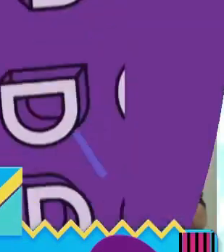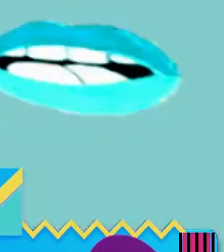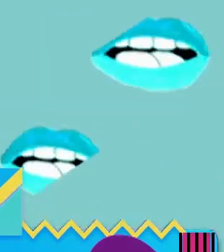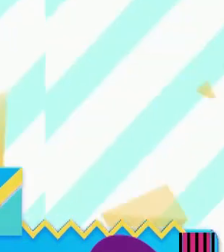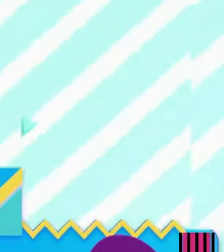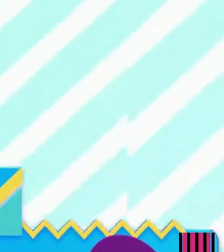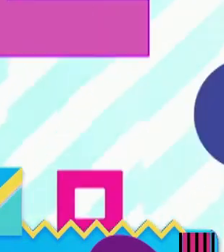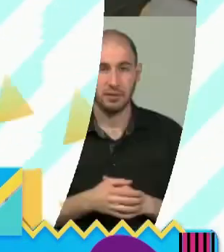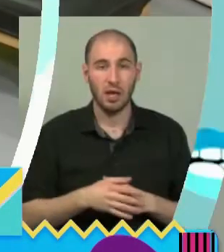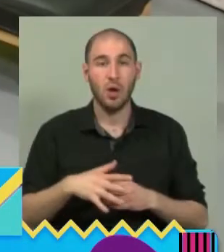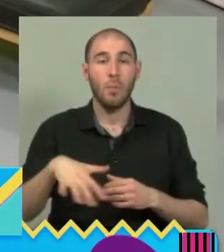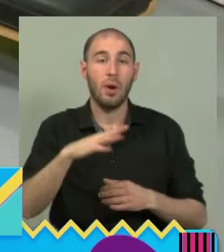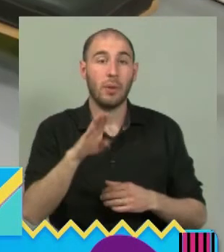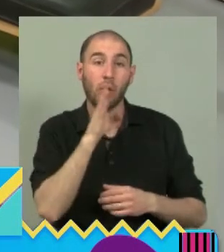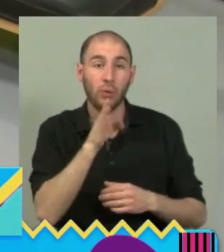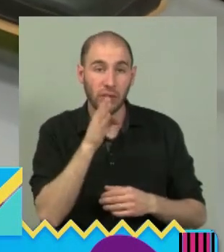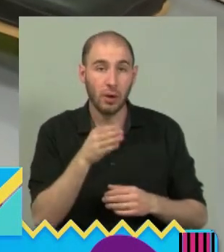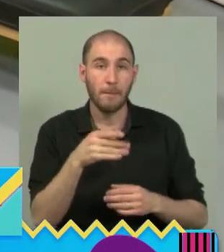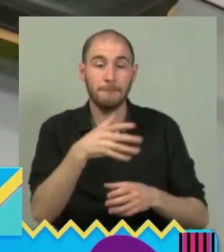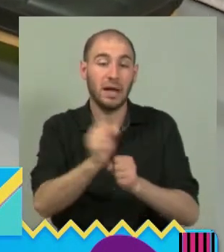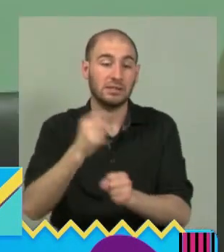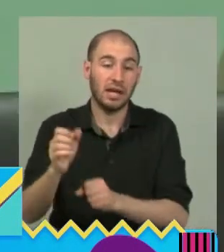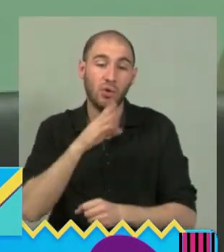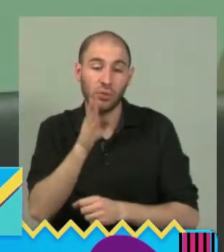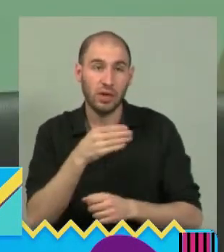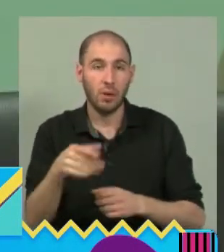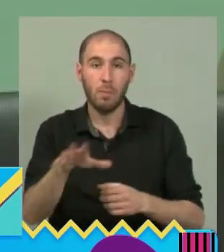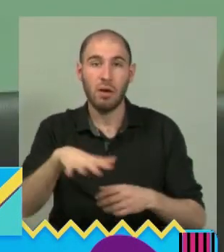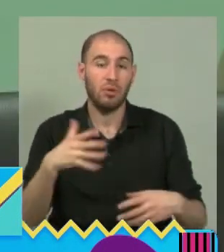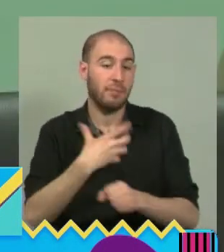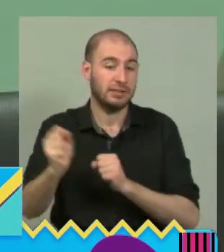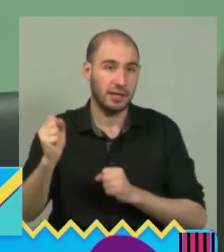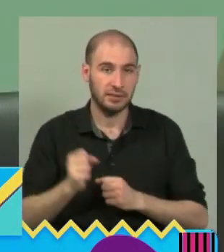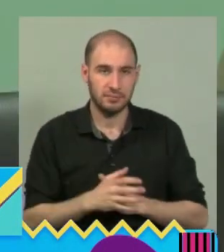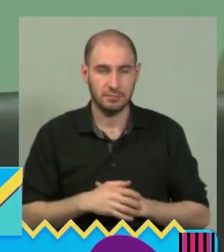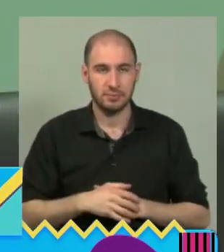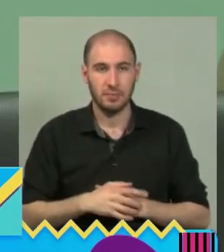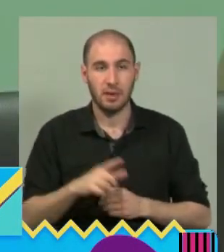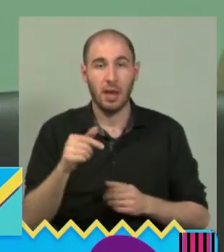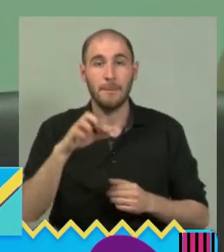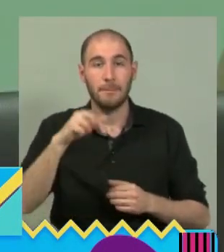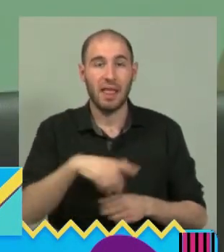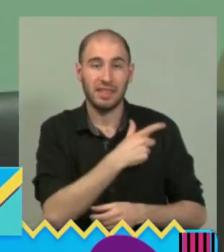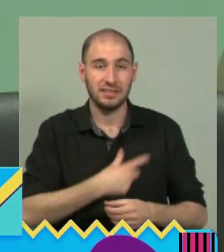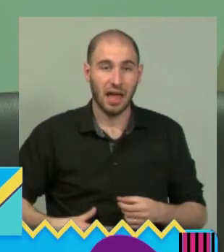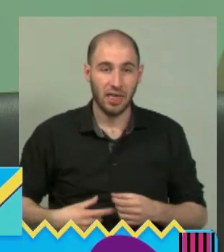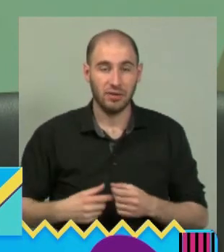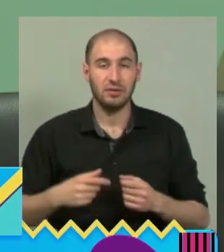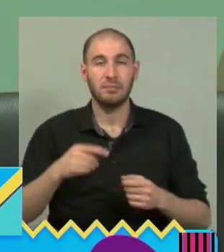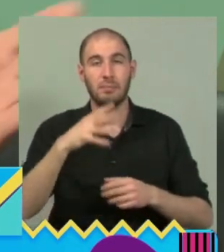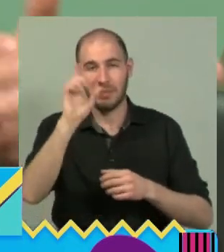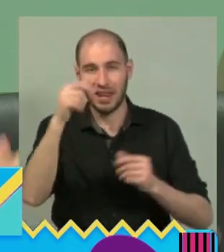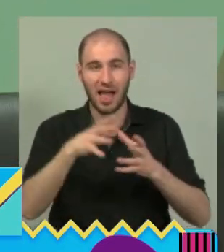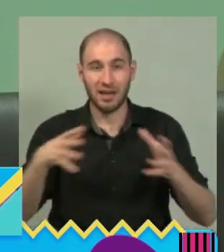del pueblo judío, matar el pueblo judío, destruir un pueblo. Bueno, en este caso, esta política de Estado de la megaminería